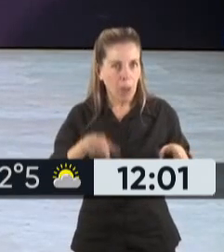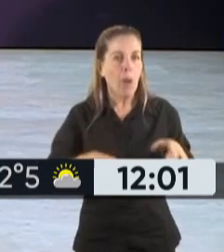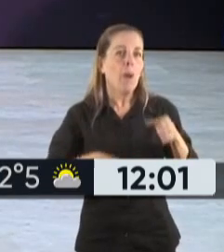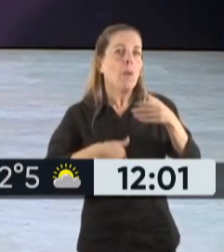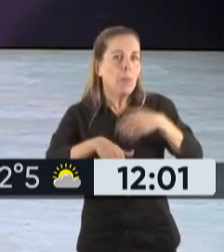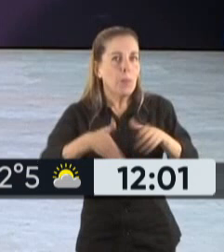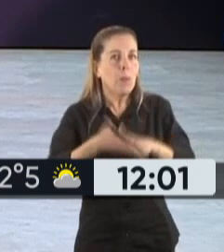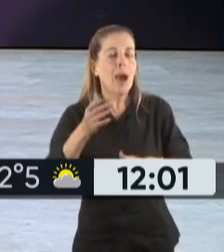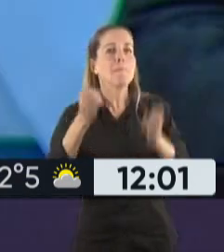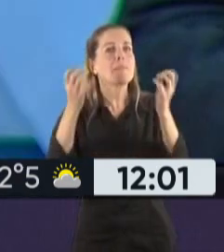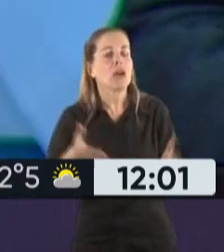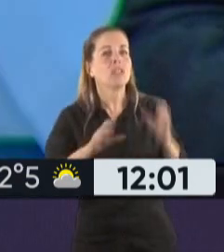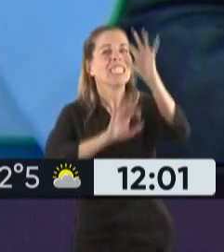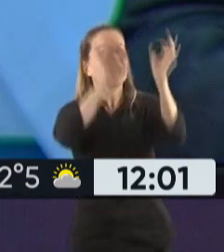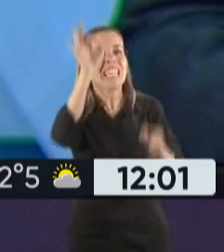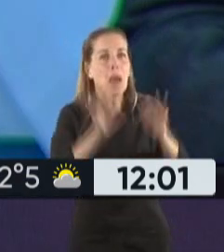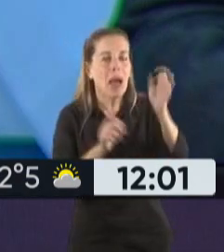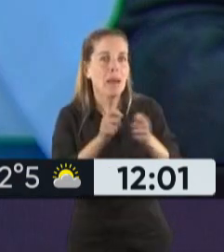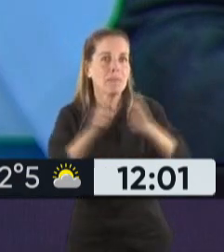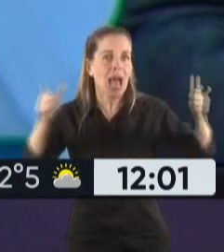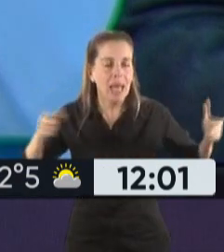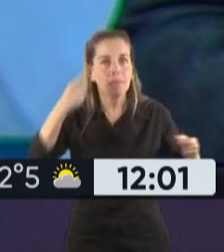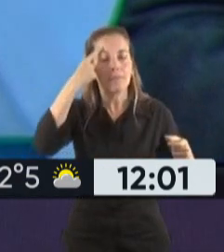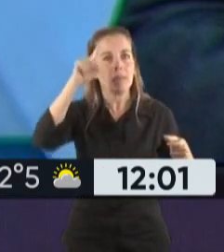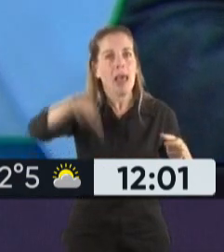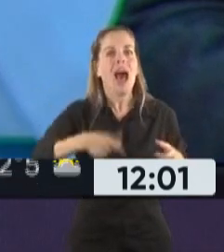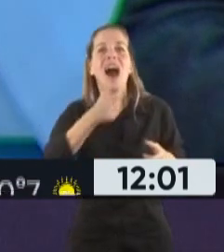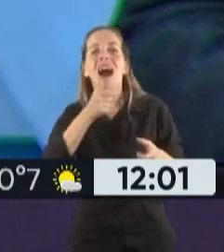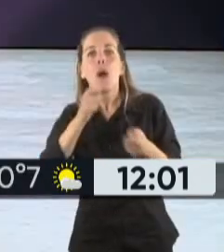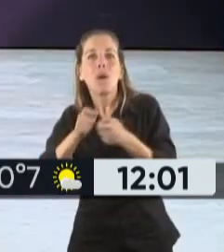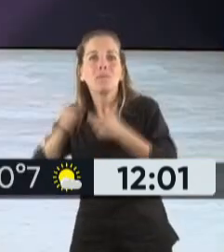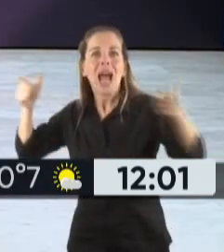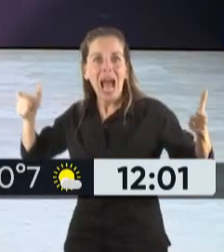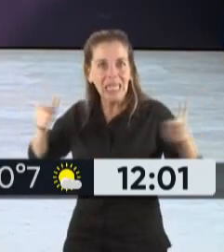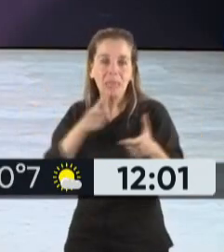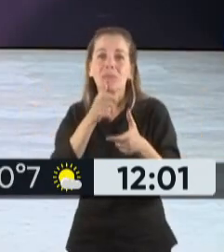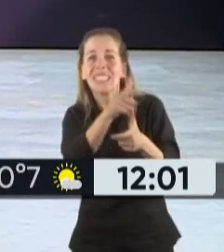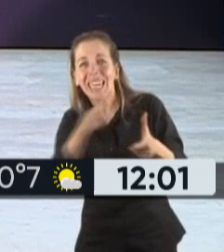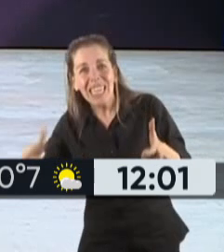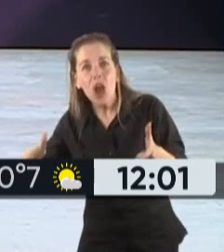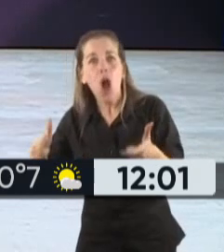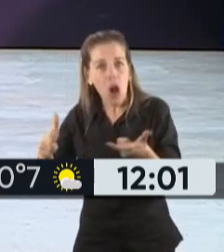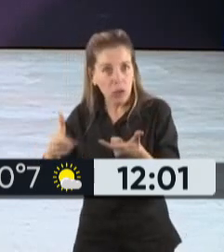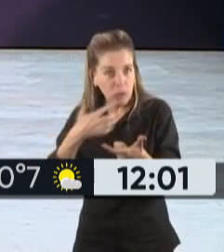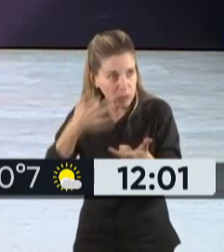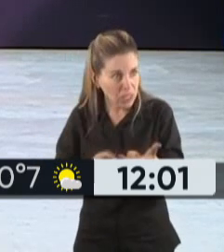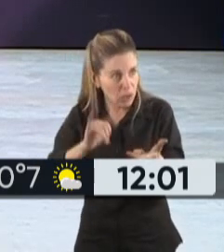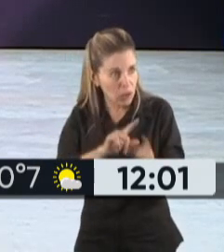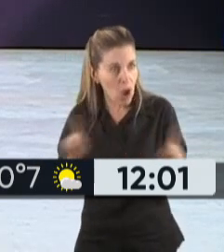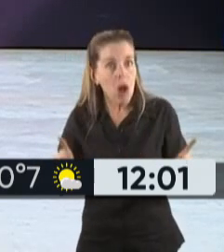nevadas, y eso supone que tendrá más agua para la zona de Cuyo, o dejará más agua para la zona de Cuyo, ¿no es cierto? ¿Me